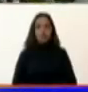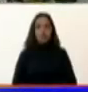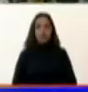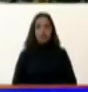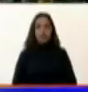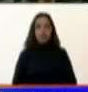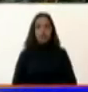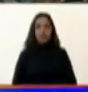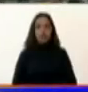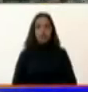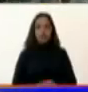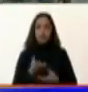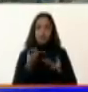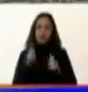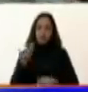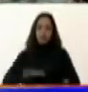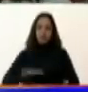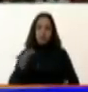Es muy importante.